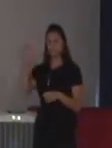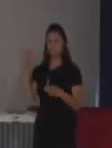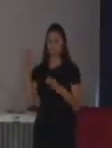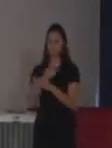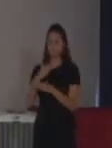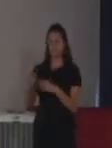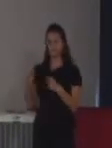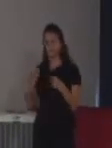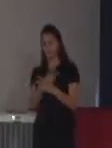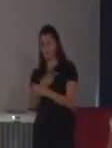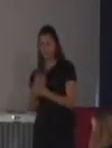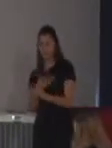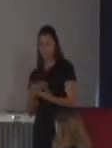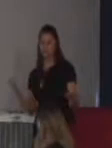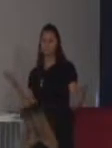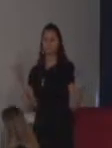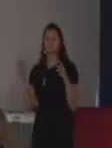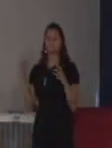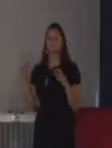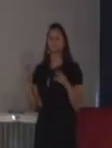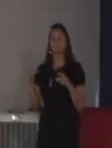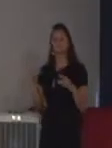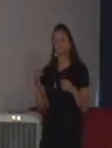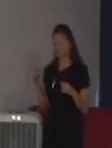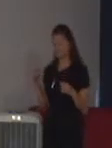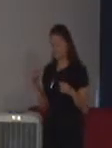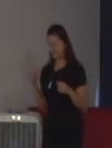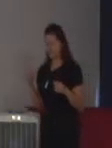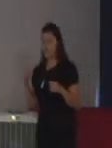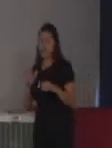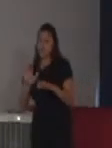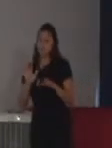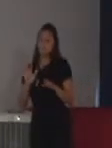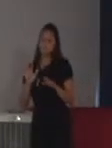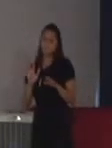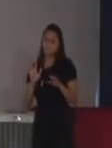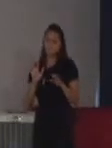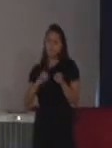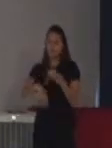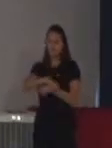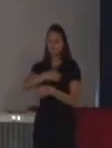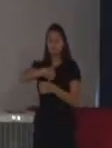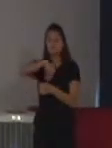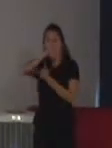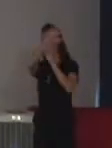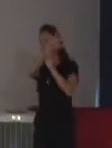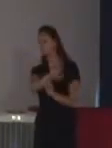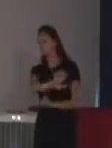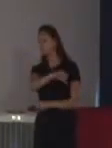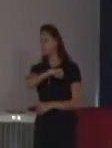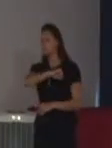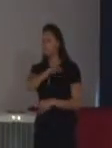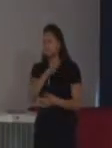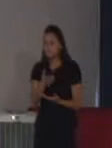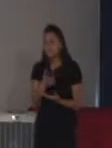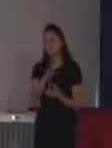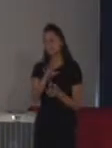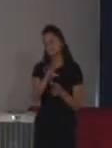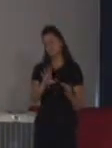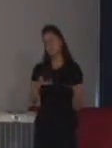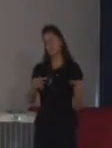generado más vulneración de derechos, o más bien, la población a la que más se le han vulnerado sus derechos, ha sido la población con discapacidad.